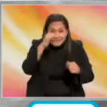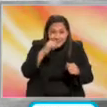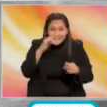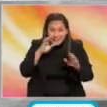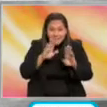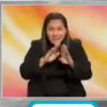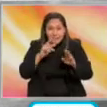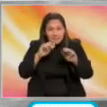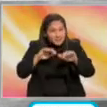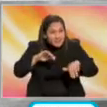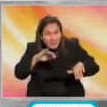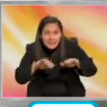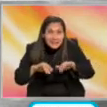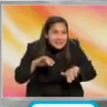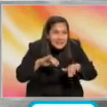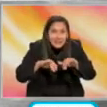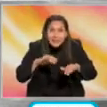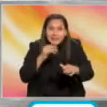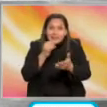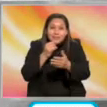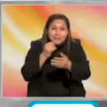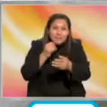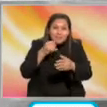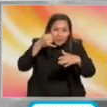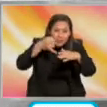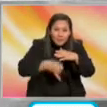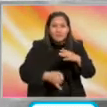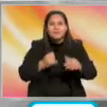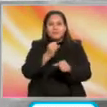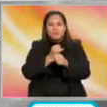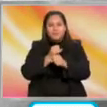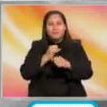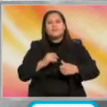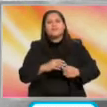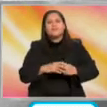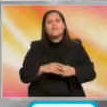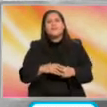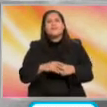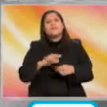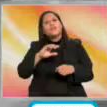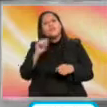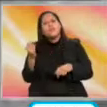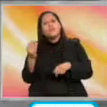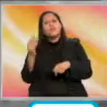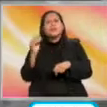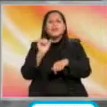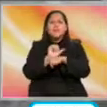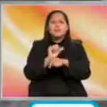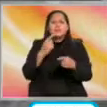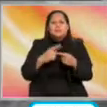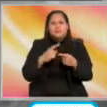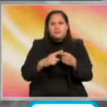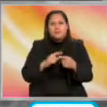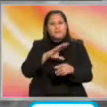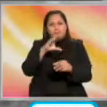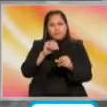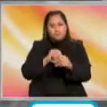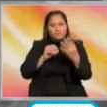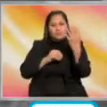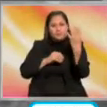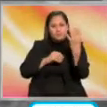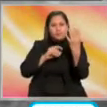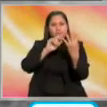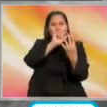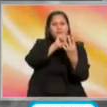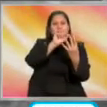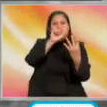sí, ¿eh? Exacto. Ya le voy Inframundo hallando. y más allá, ¿no? Exacto. Oye, ¿quiénes más participan en esta puesta en escena? Somos 4 actores,